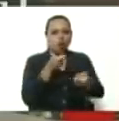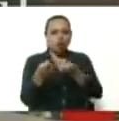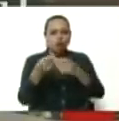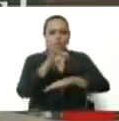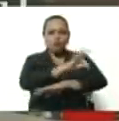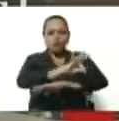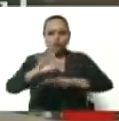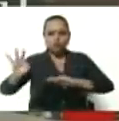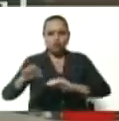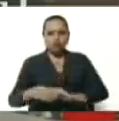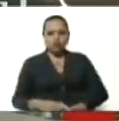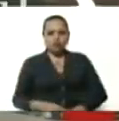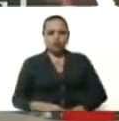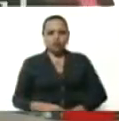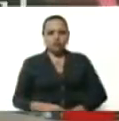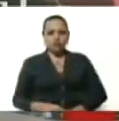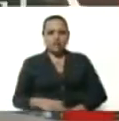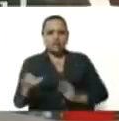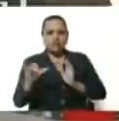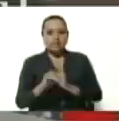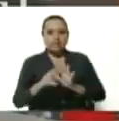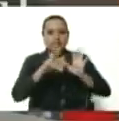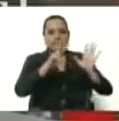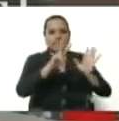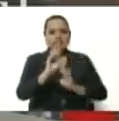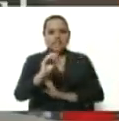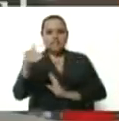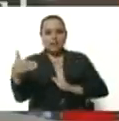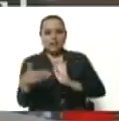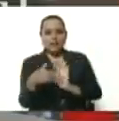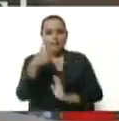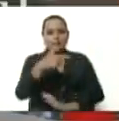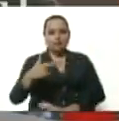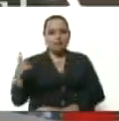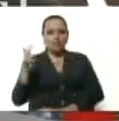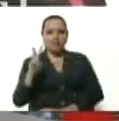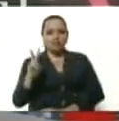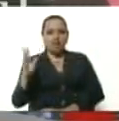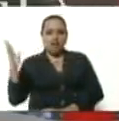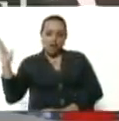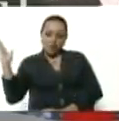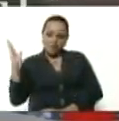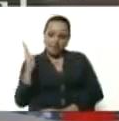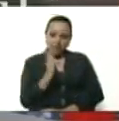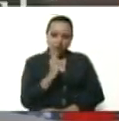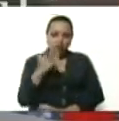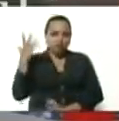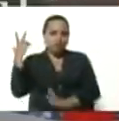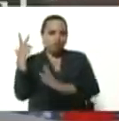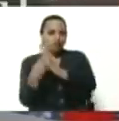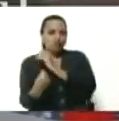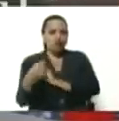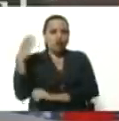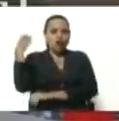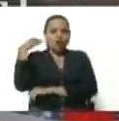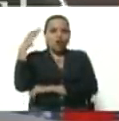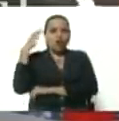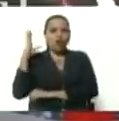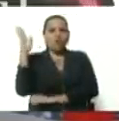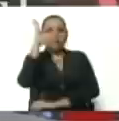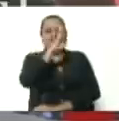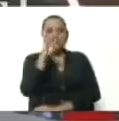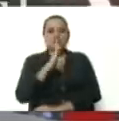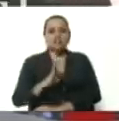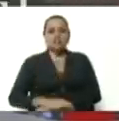¿no? Casi 70.000 venezolanos y venezolanas que han venido huyendo de Colombia, de